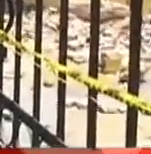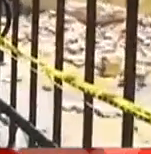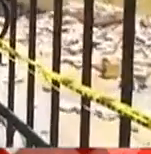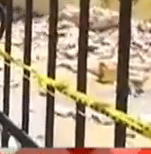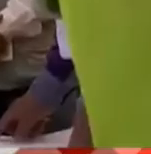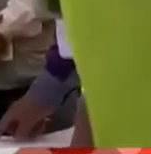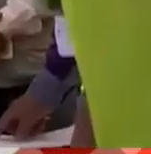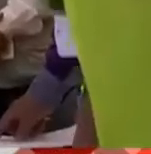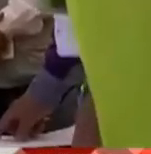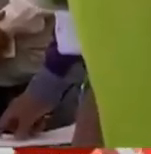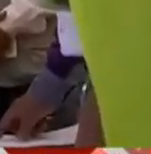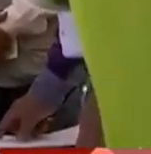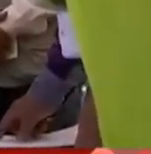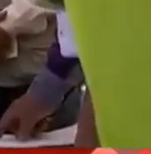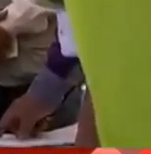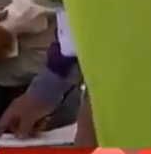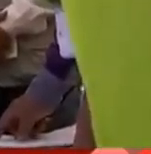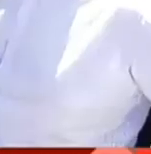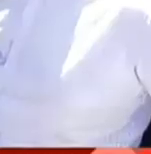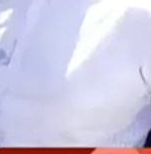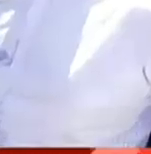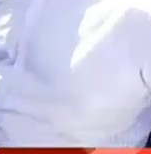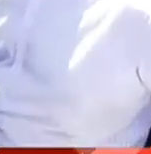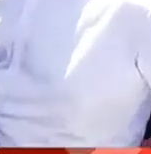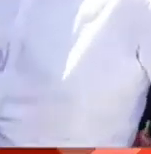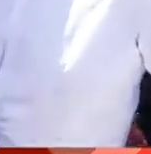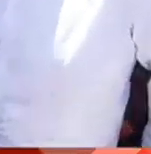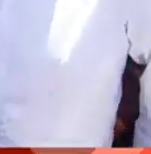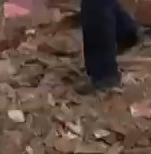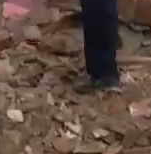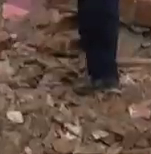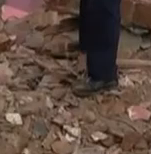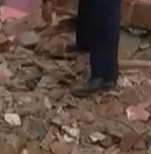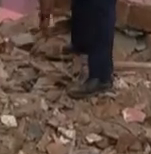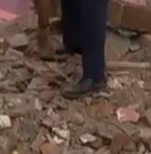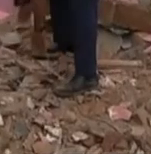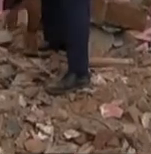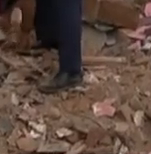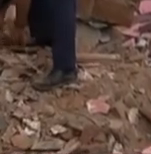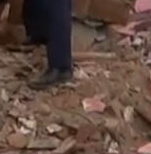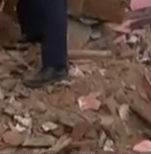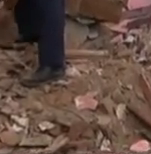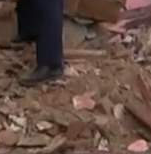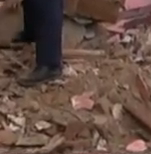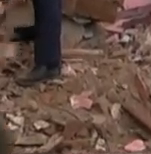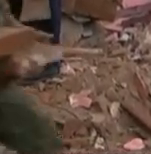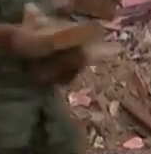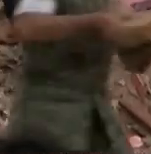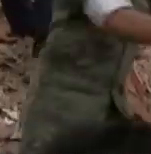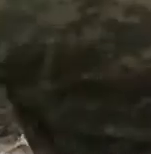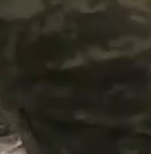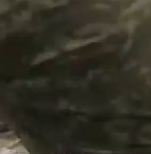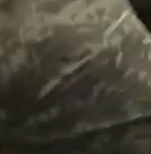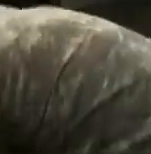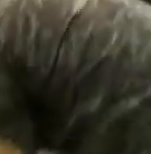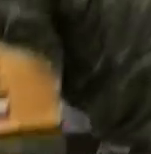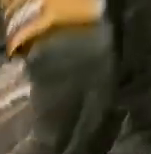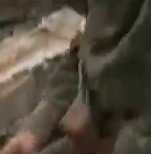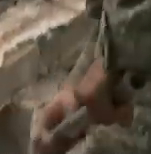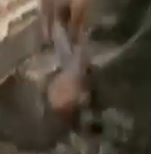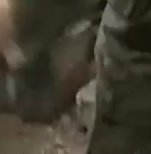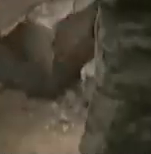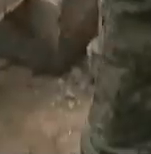el próximo año. Esto les va a ayudar a tener la liquidez para continuar operando de ahora hasta terminar el año. Y el